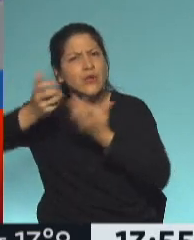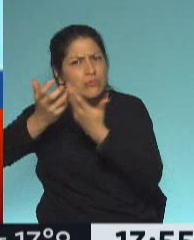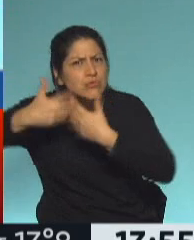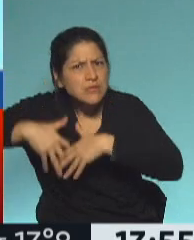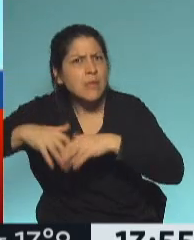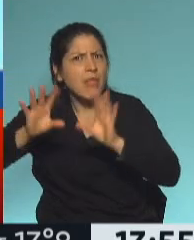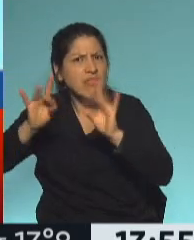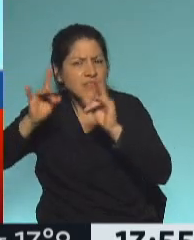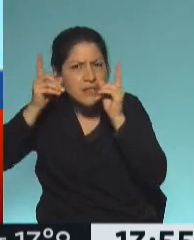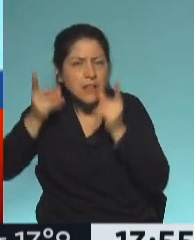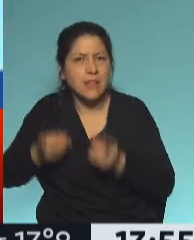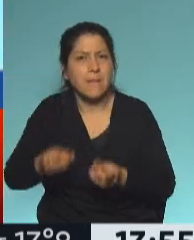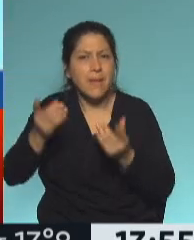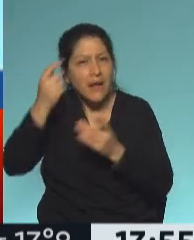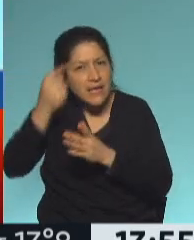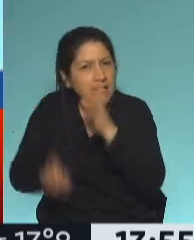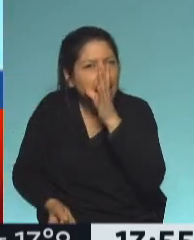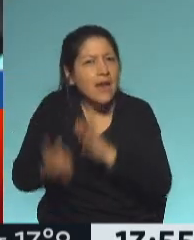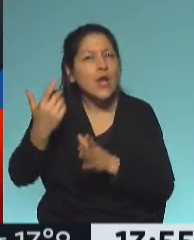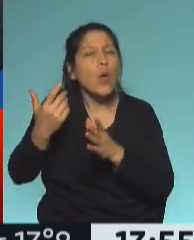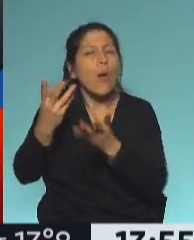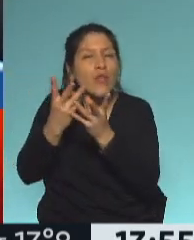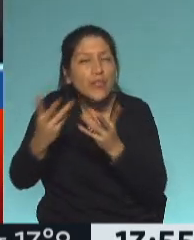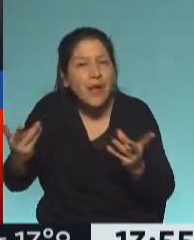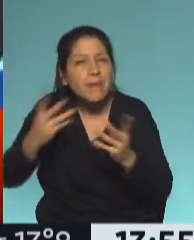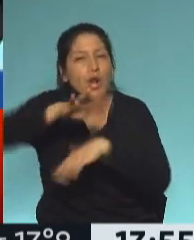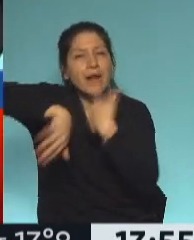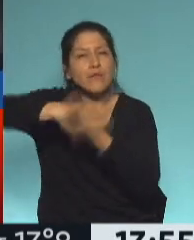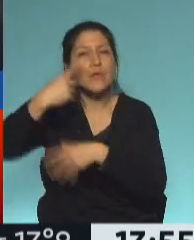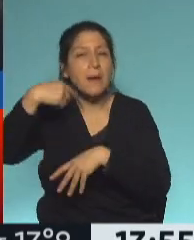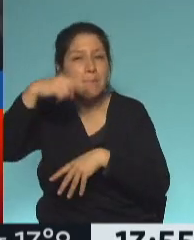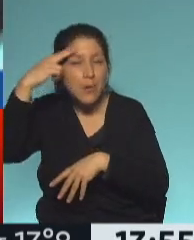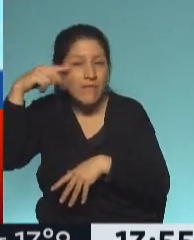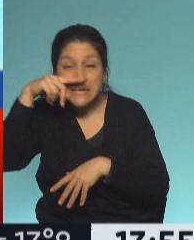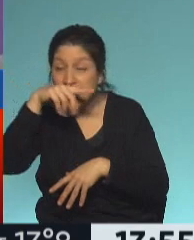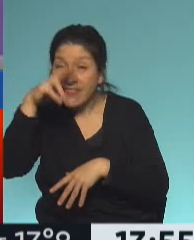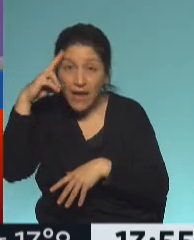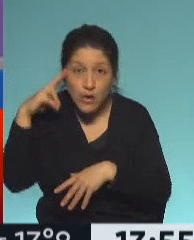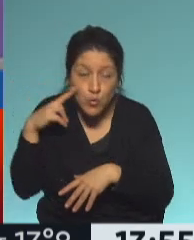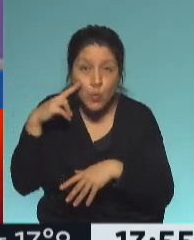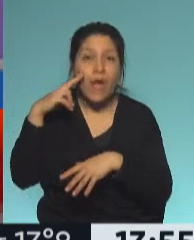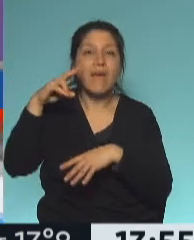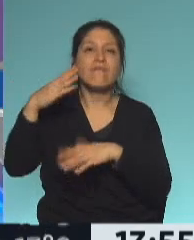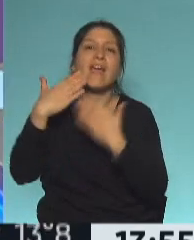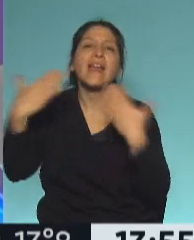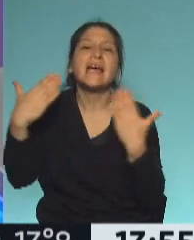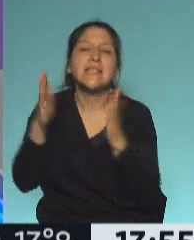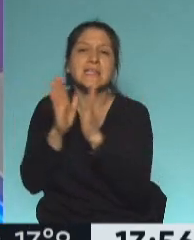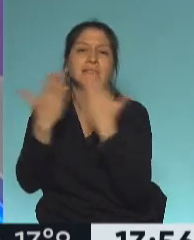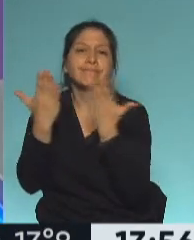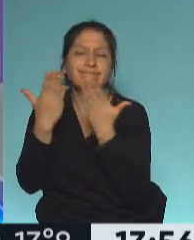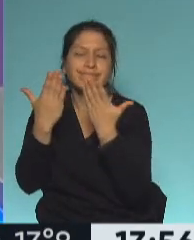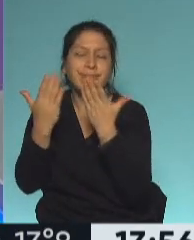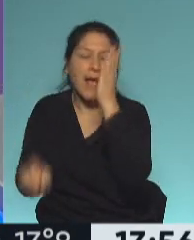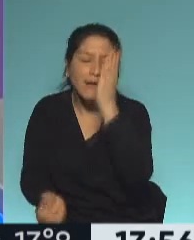muy complejo que se creó después de la Revolución, en el 79, con una constitución que fue en su momento votada con un plebiscito, y por eso quisimos